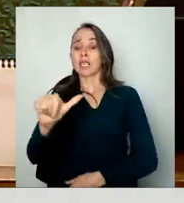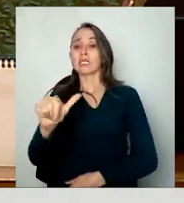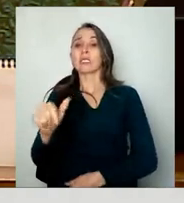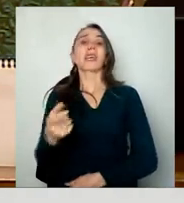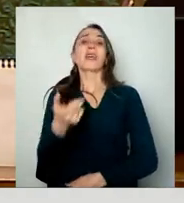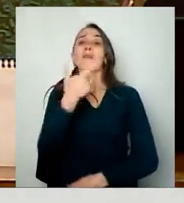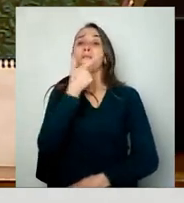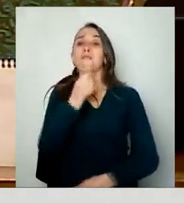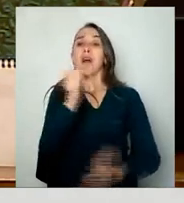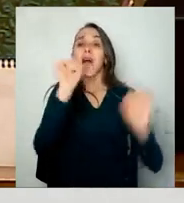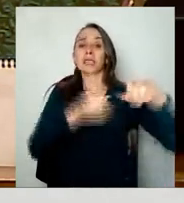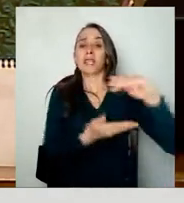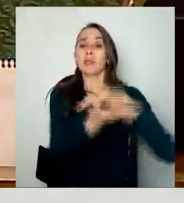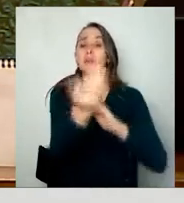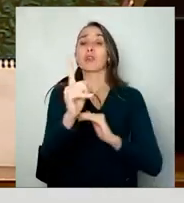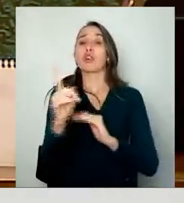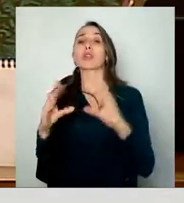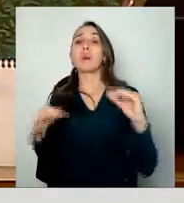de la orden del día